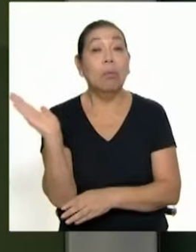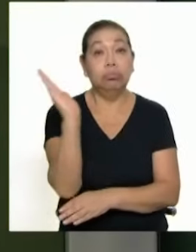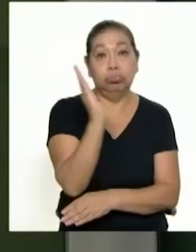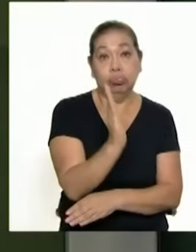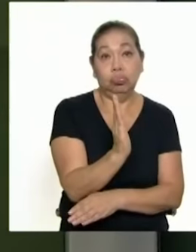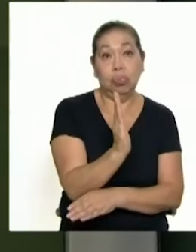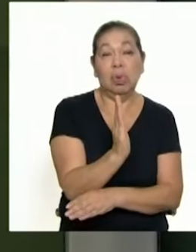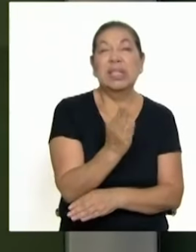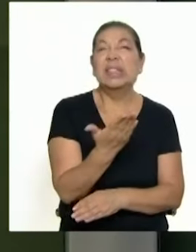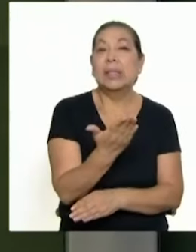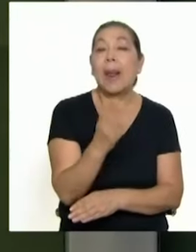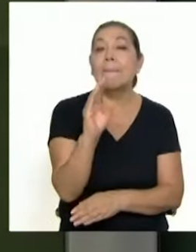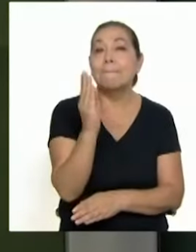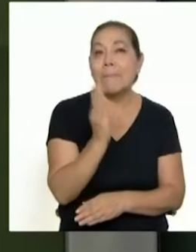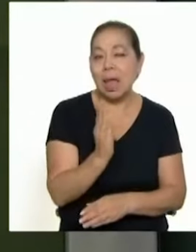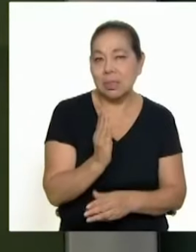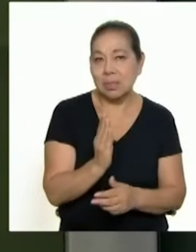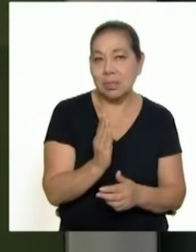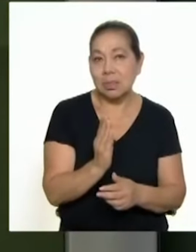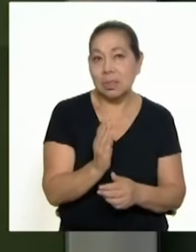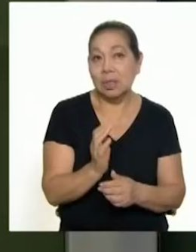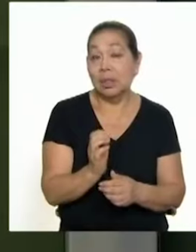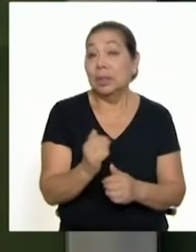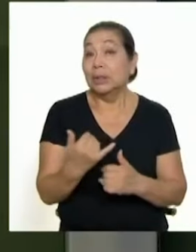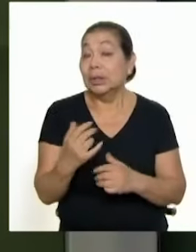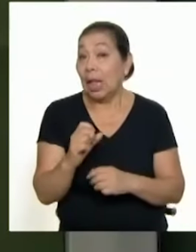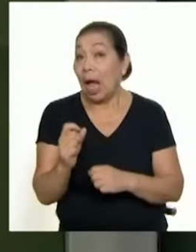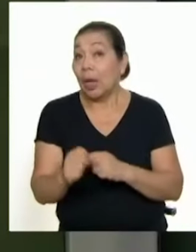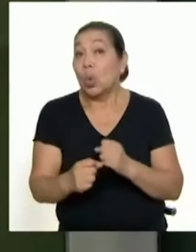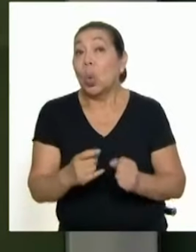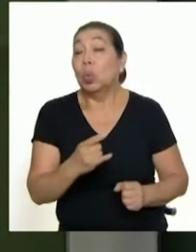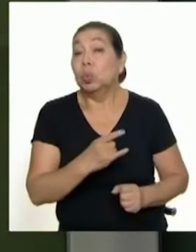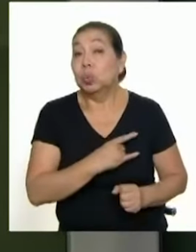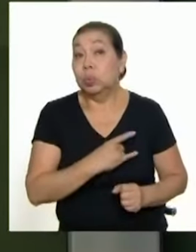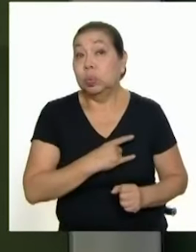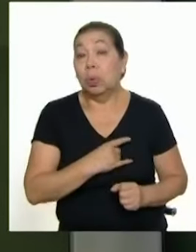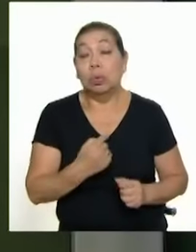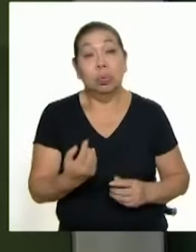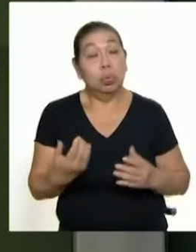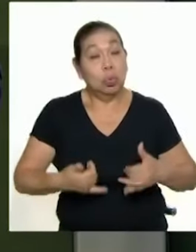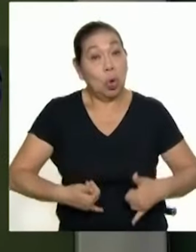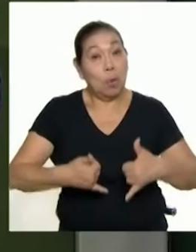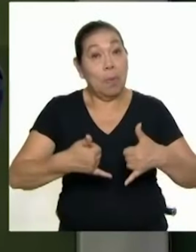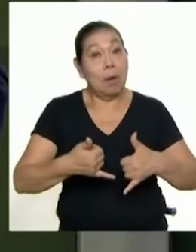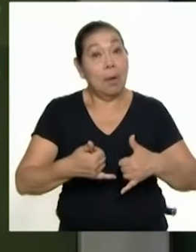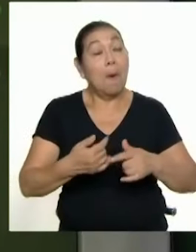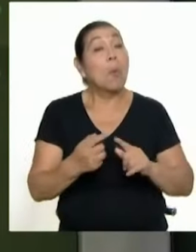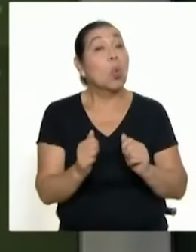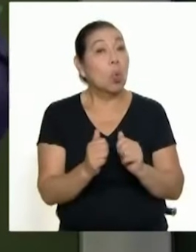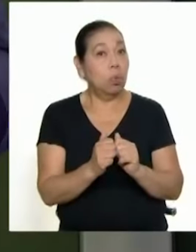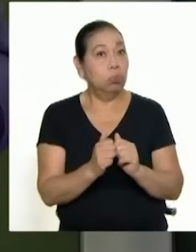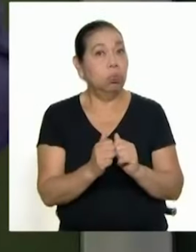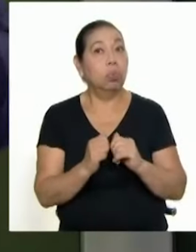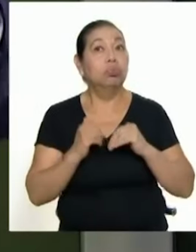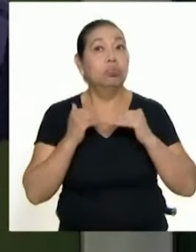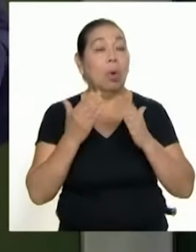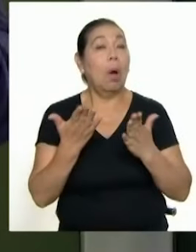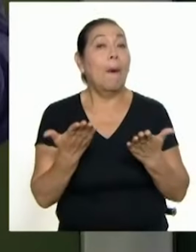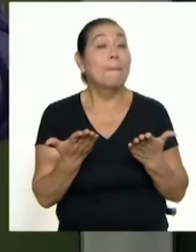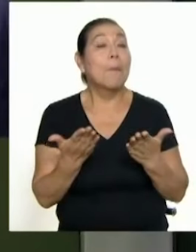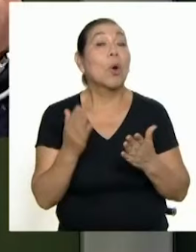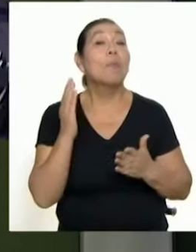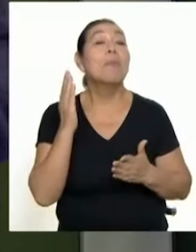frente a Botafogo en Brasil. En el año del centenario, Universitario debutó en Copa Libertadores con una remontada